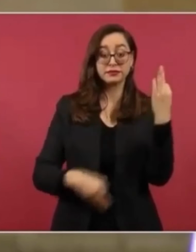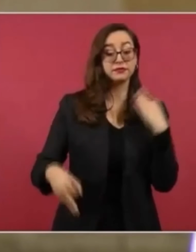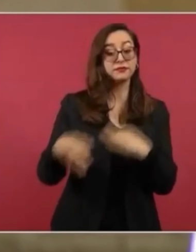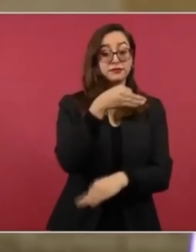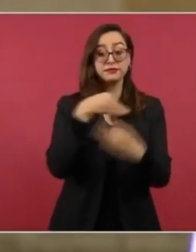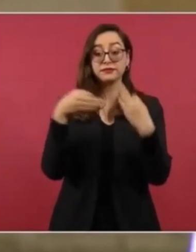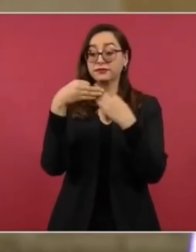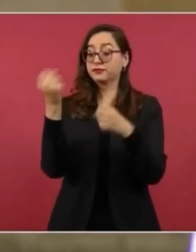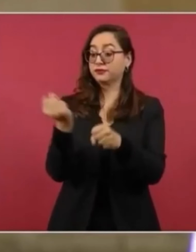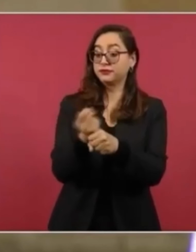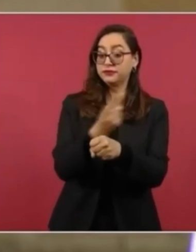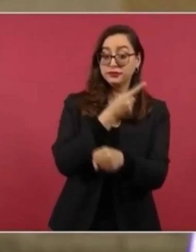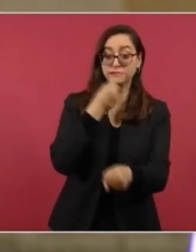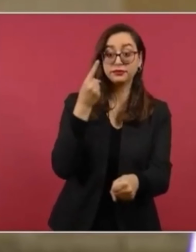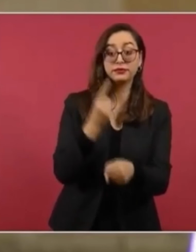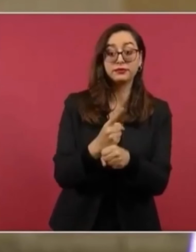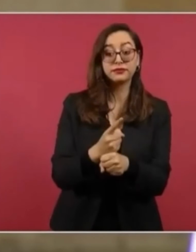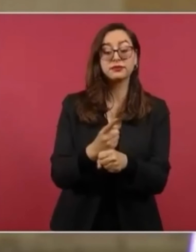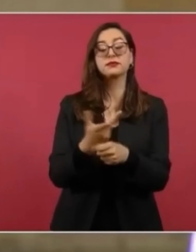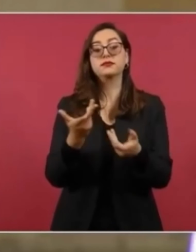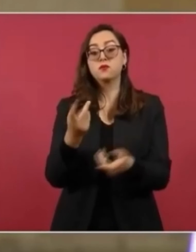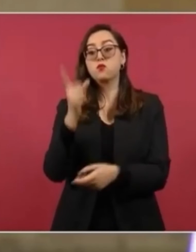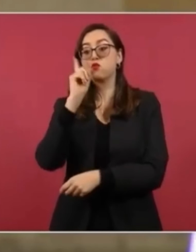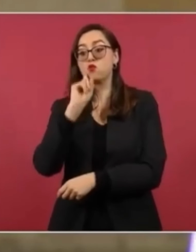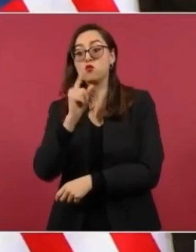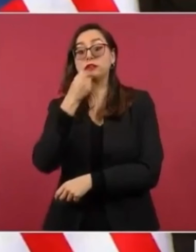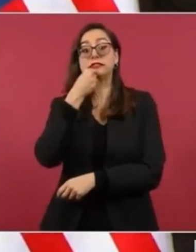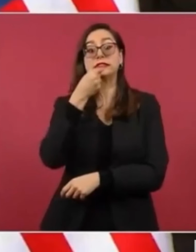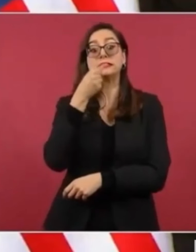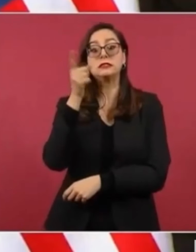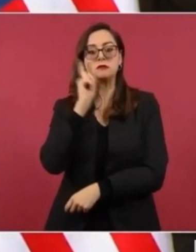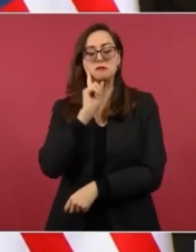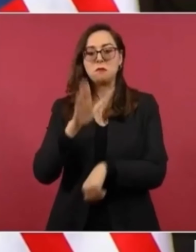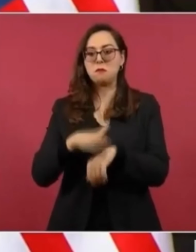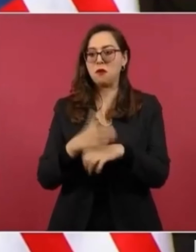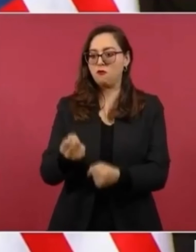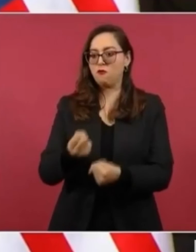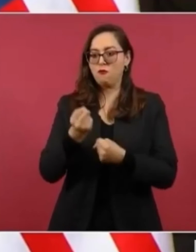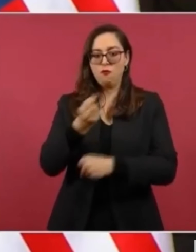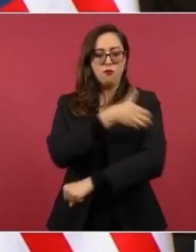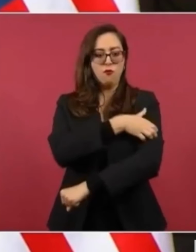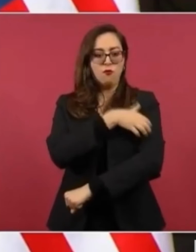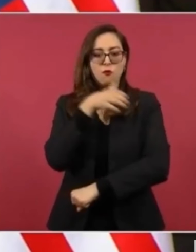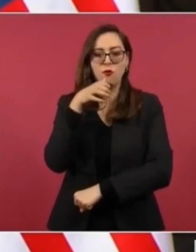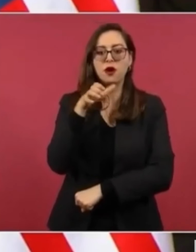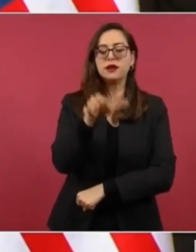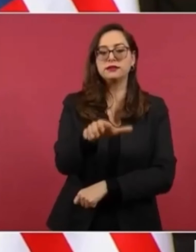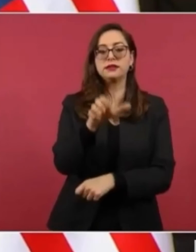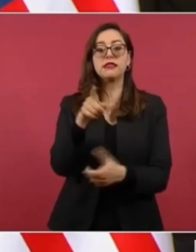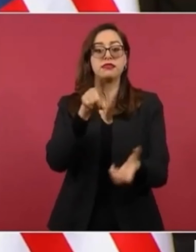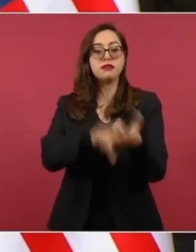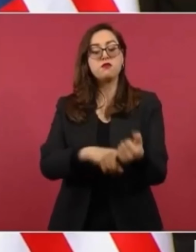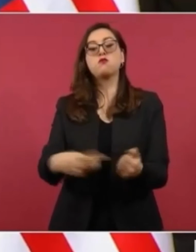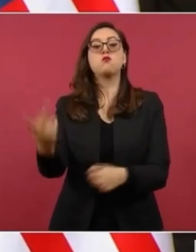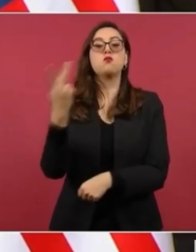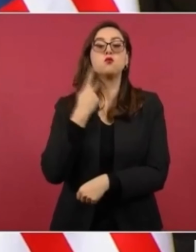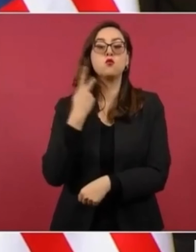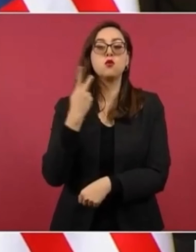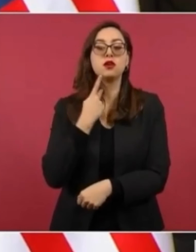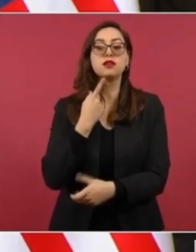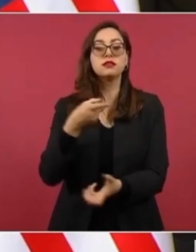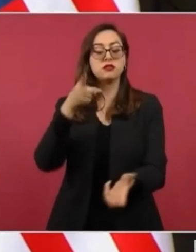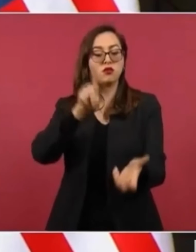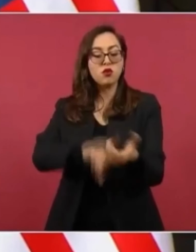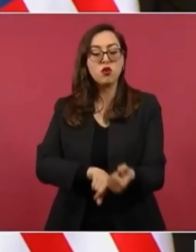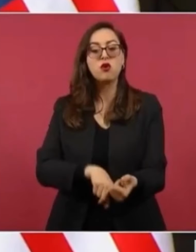todos, en la que las mujeres y las niñas se empoderen en política y en ámbitos económicos, incluyendo las mujeres y niñas